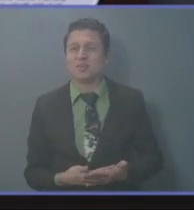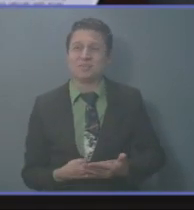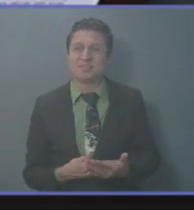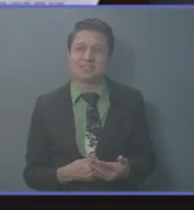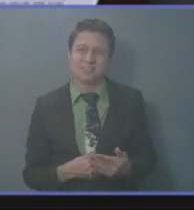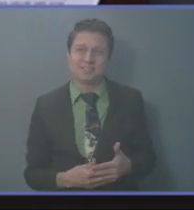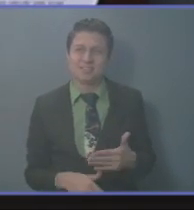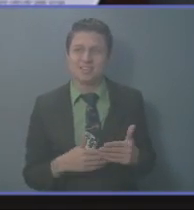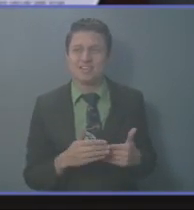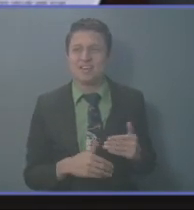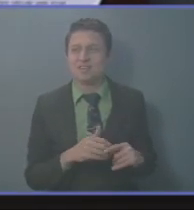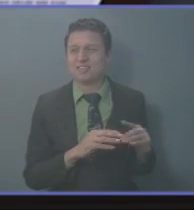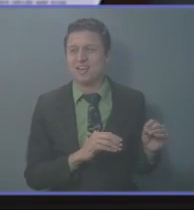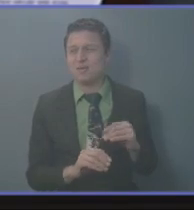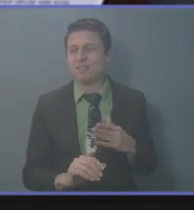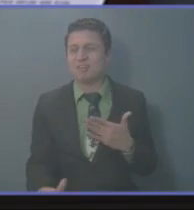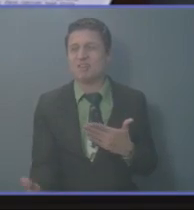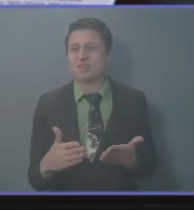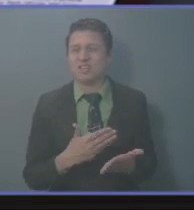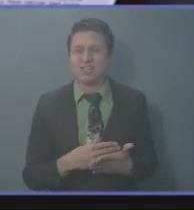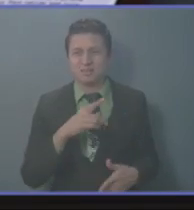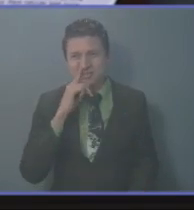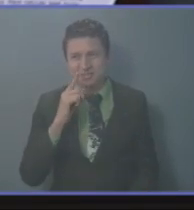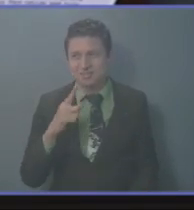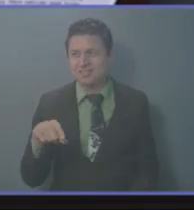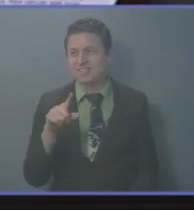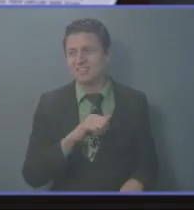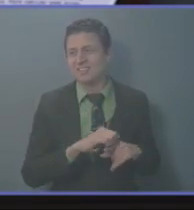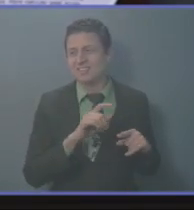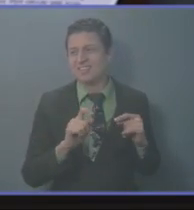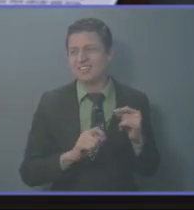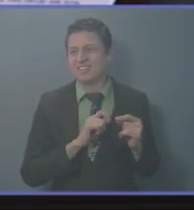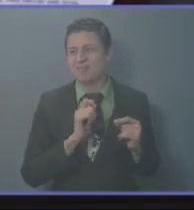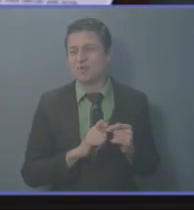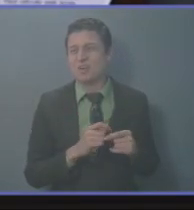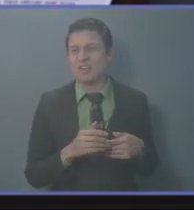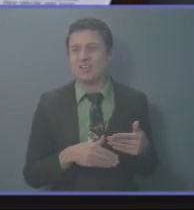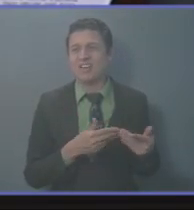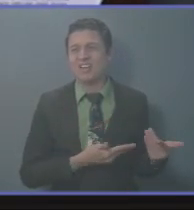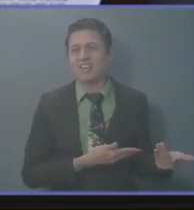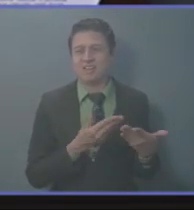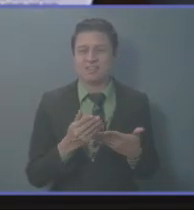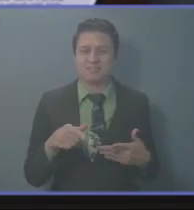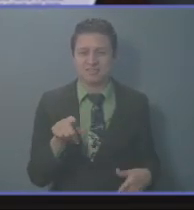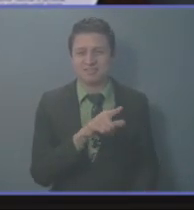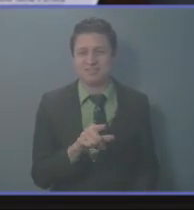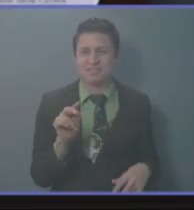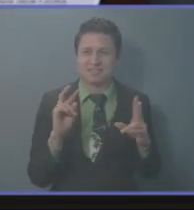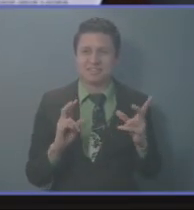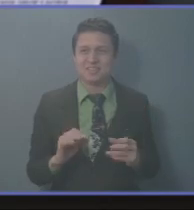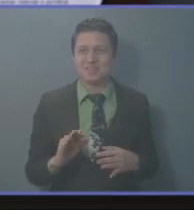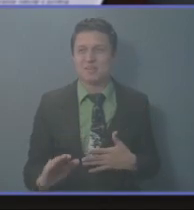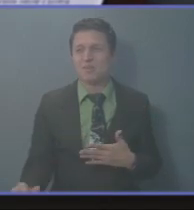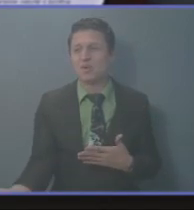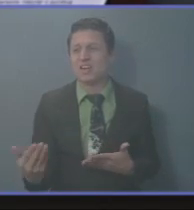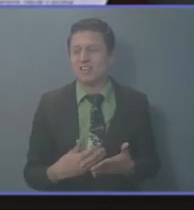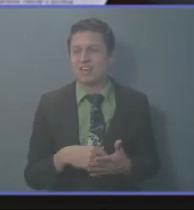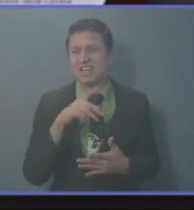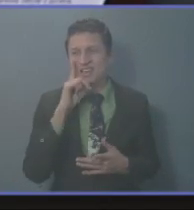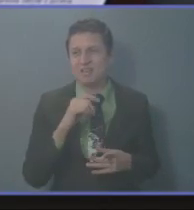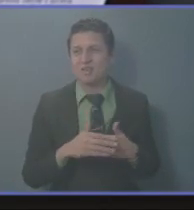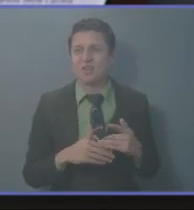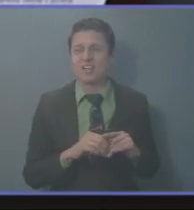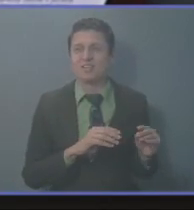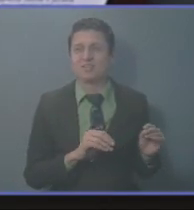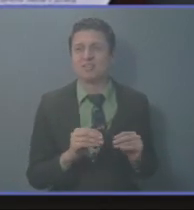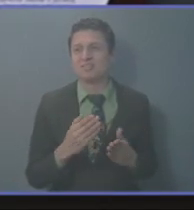en virtud de los límites que el otorgamiento de créditos se le establecen por el régimen normativo